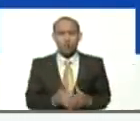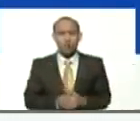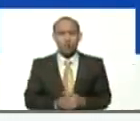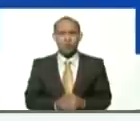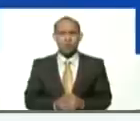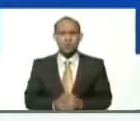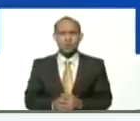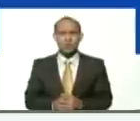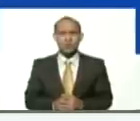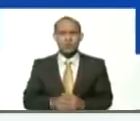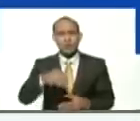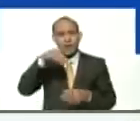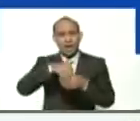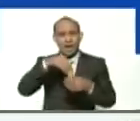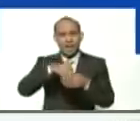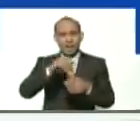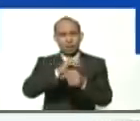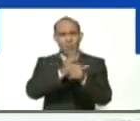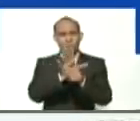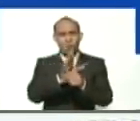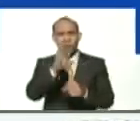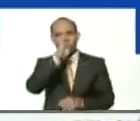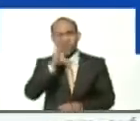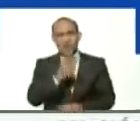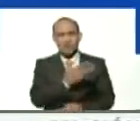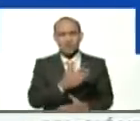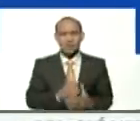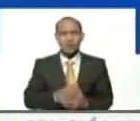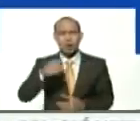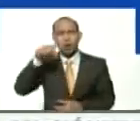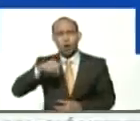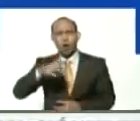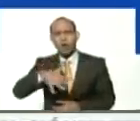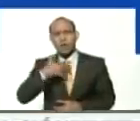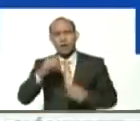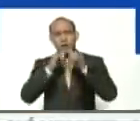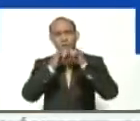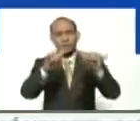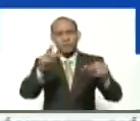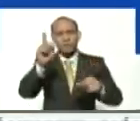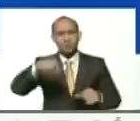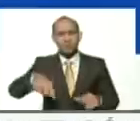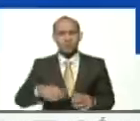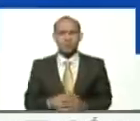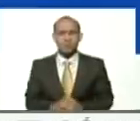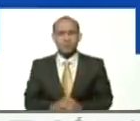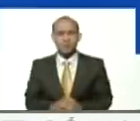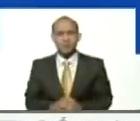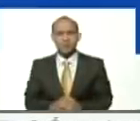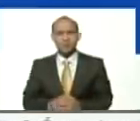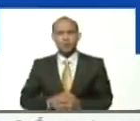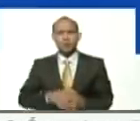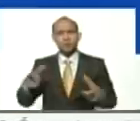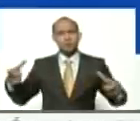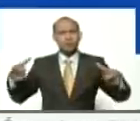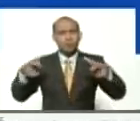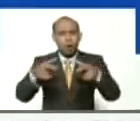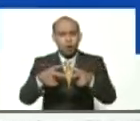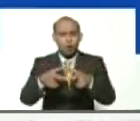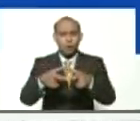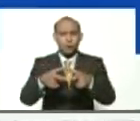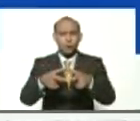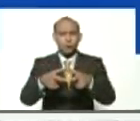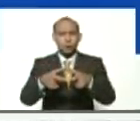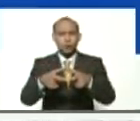tasa de contagio de kobe 19 y queríamos informar además que sostuvimos una reunión